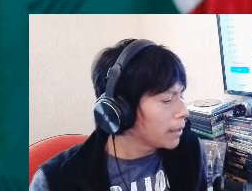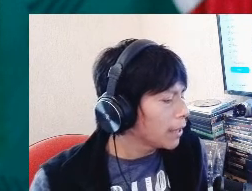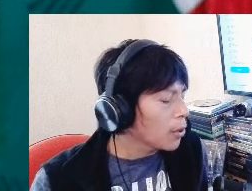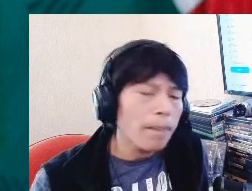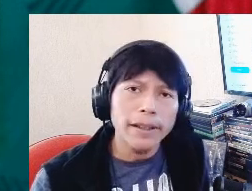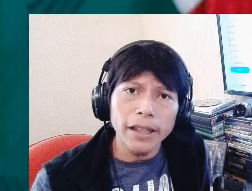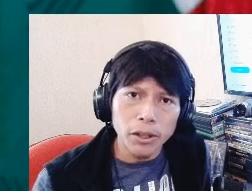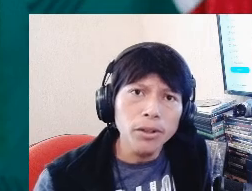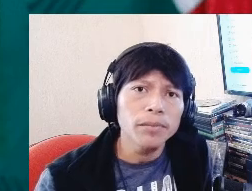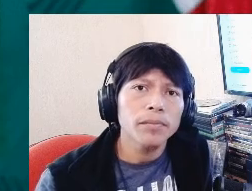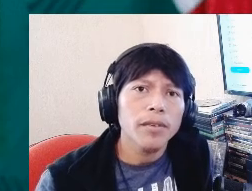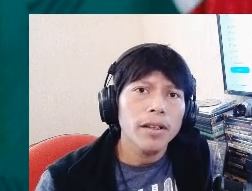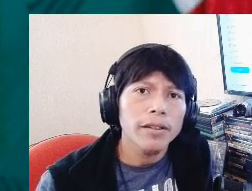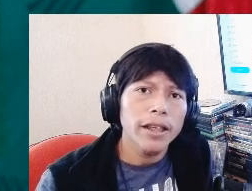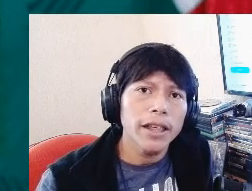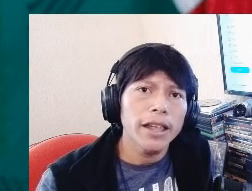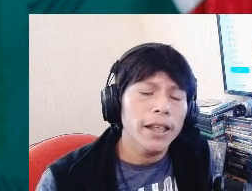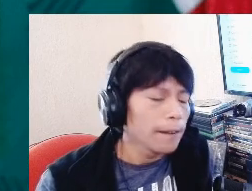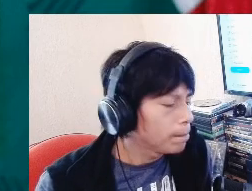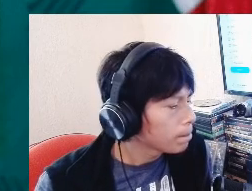la investigación patito